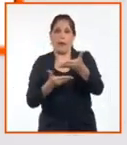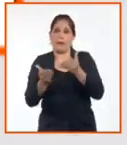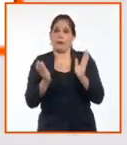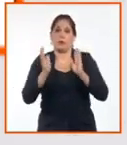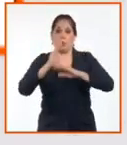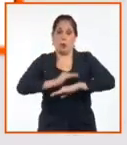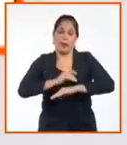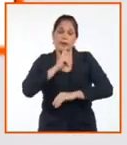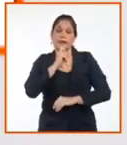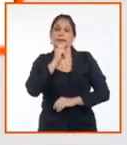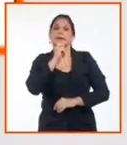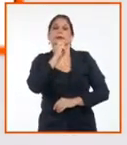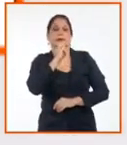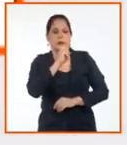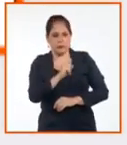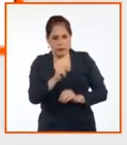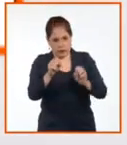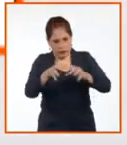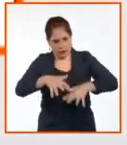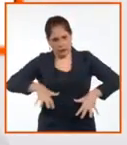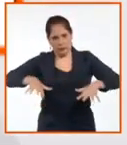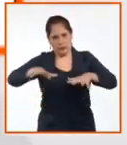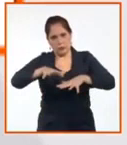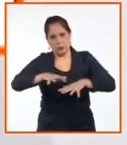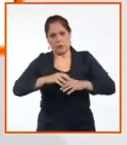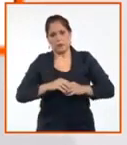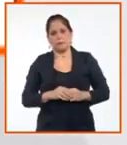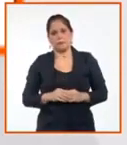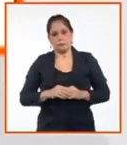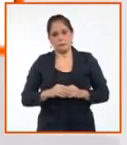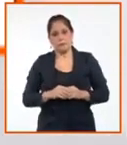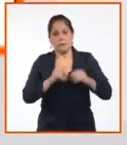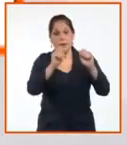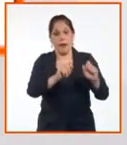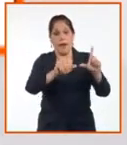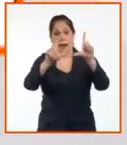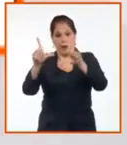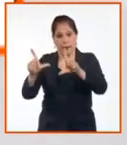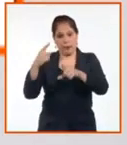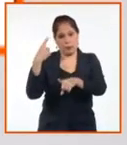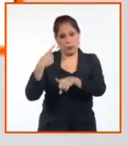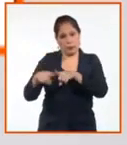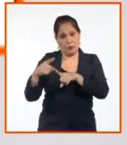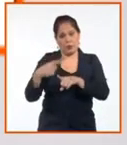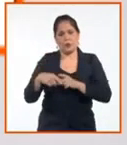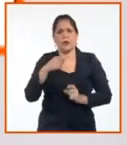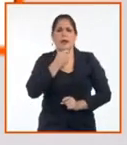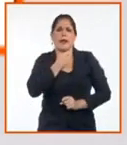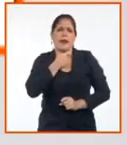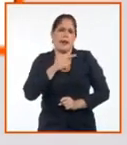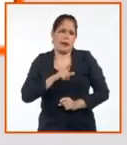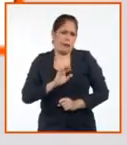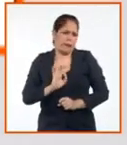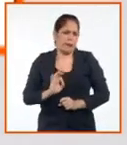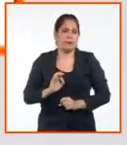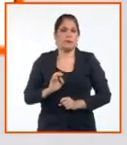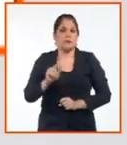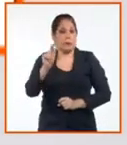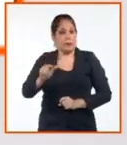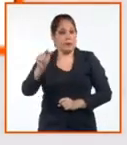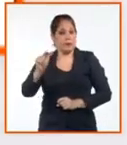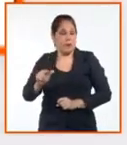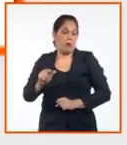es difícil en la lámina siguiente aparecen ejemplo o sea cuando proveedores que refieren